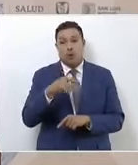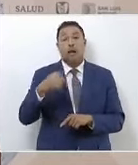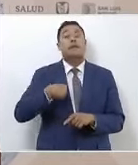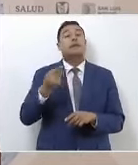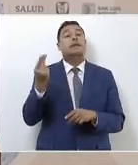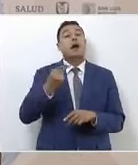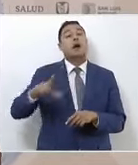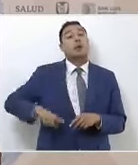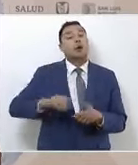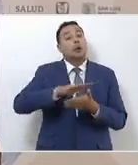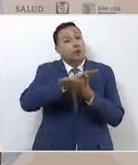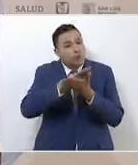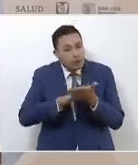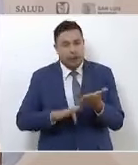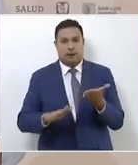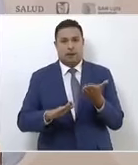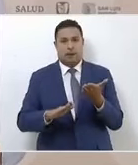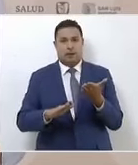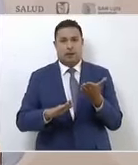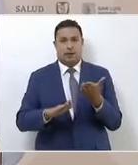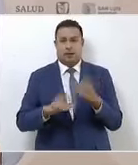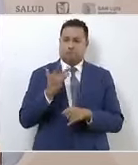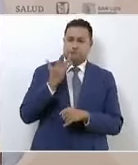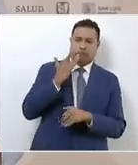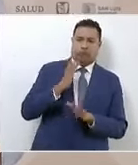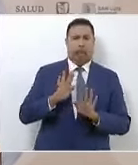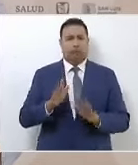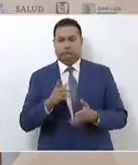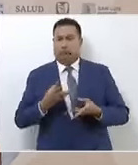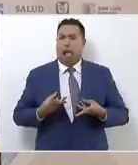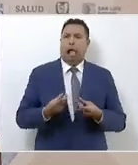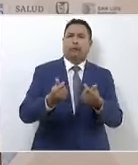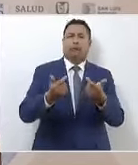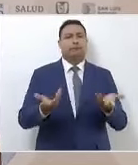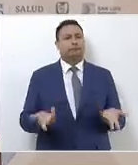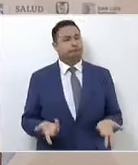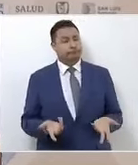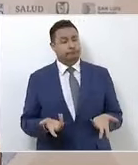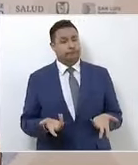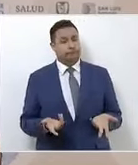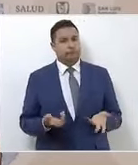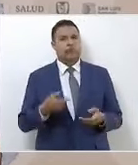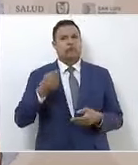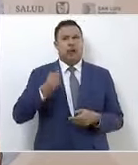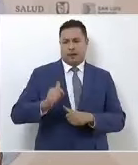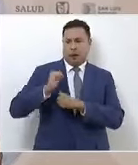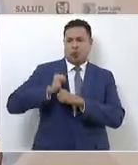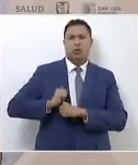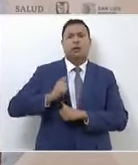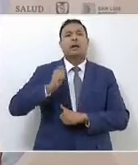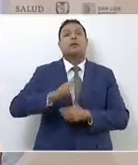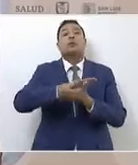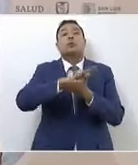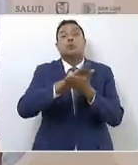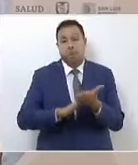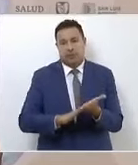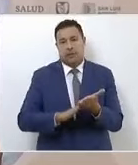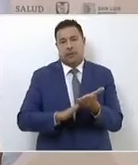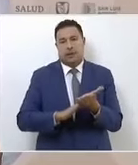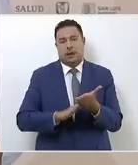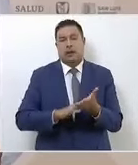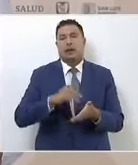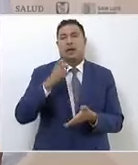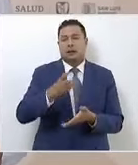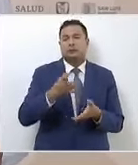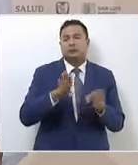austero, sin lujos, entendiendo que el poder es humildad. Y el poder solo tiene sentido y se